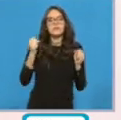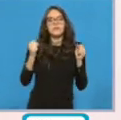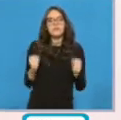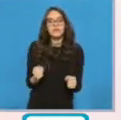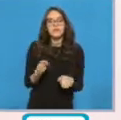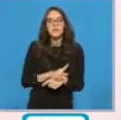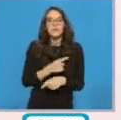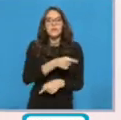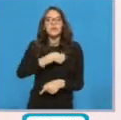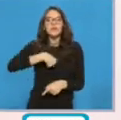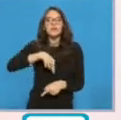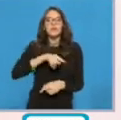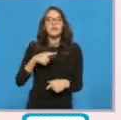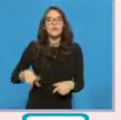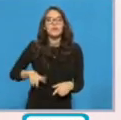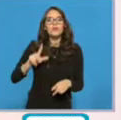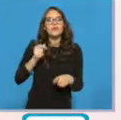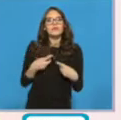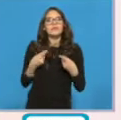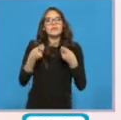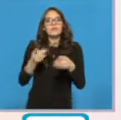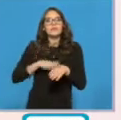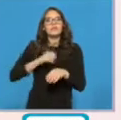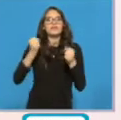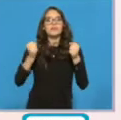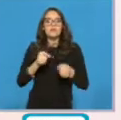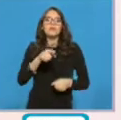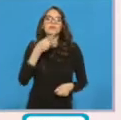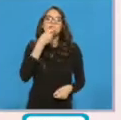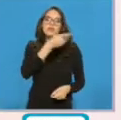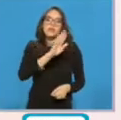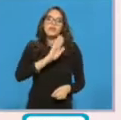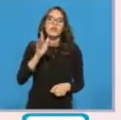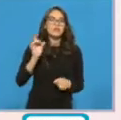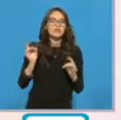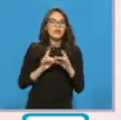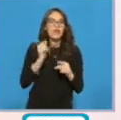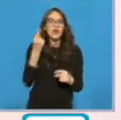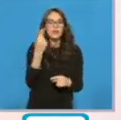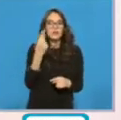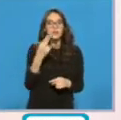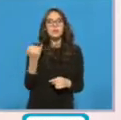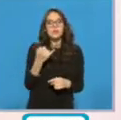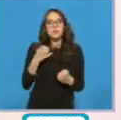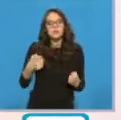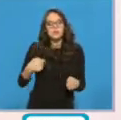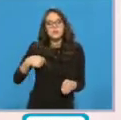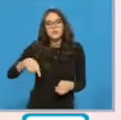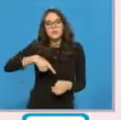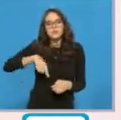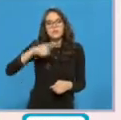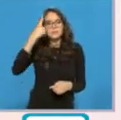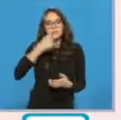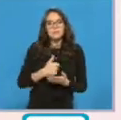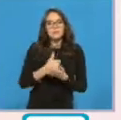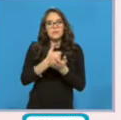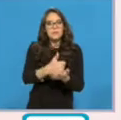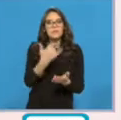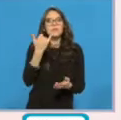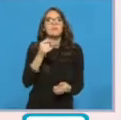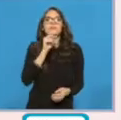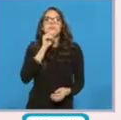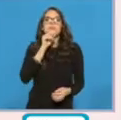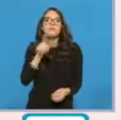les hemos dado esa seguridad de decirle, mire, pues cualquier cosa que se les ofrezca, estamos aquí también los locatarios y por parte